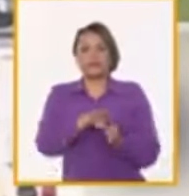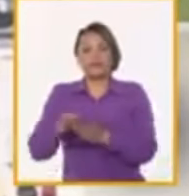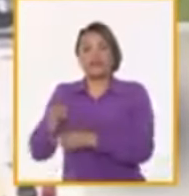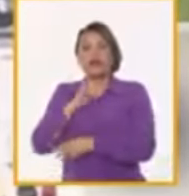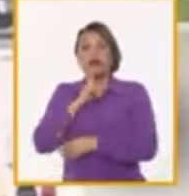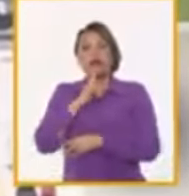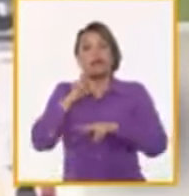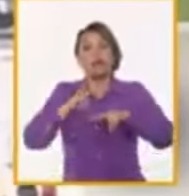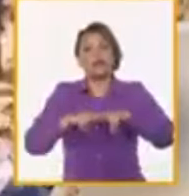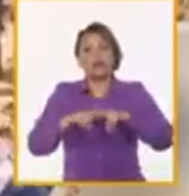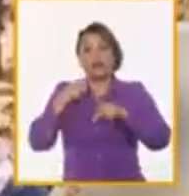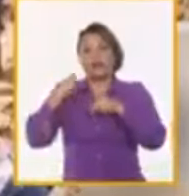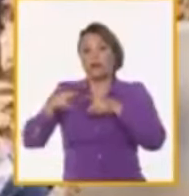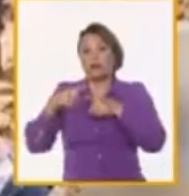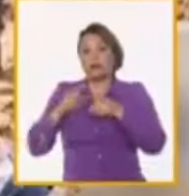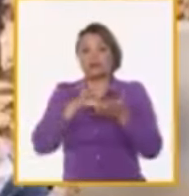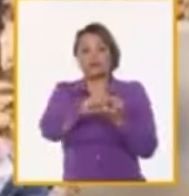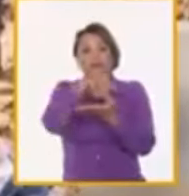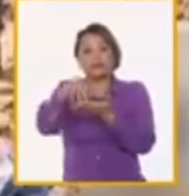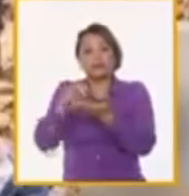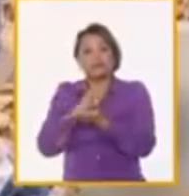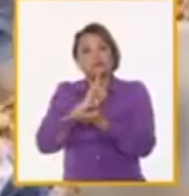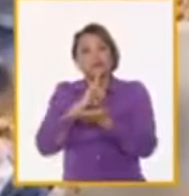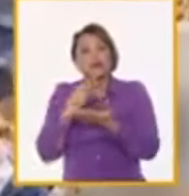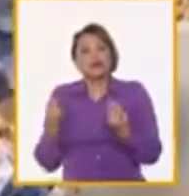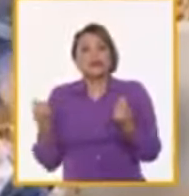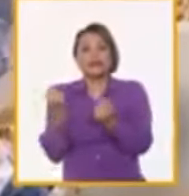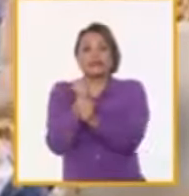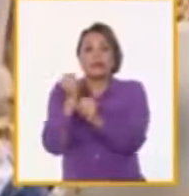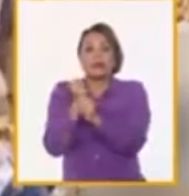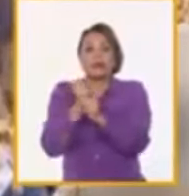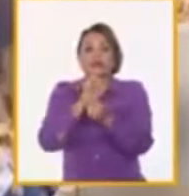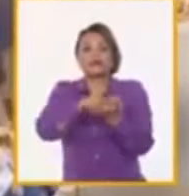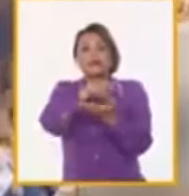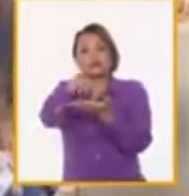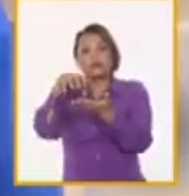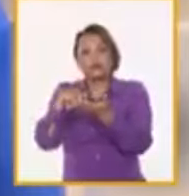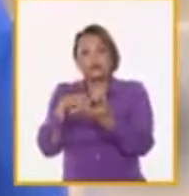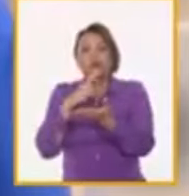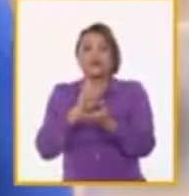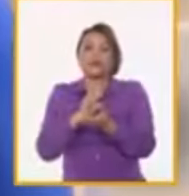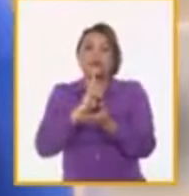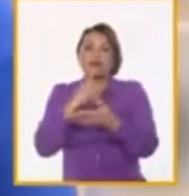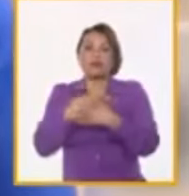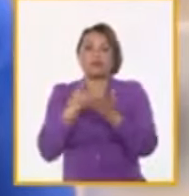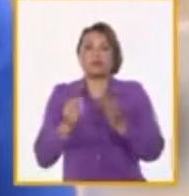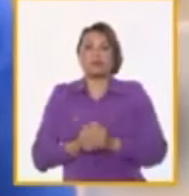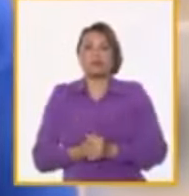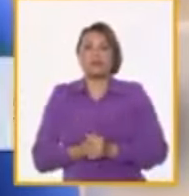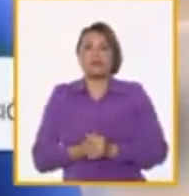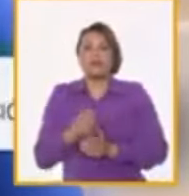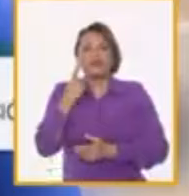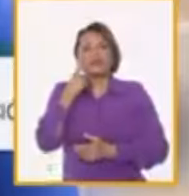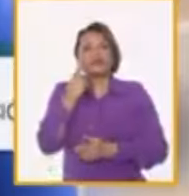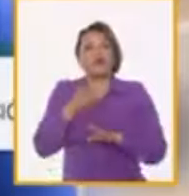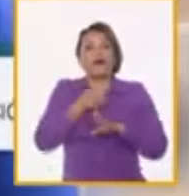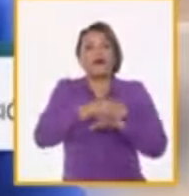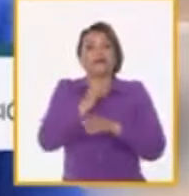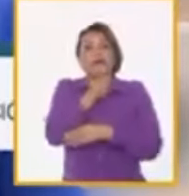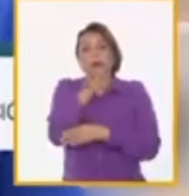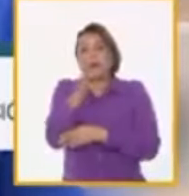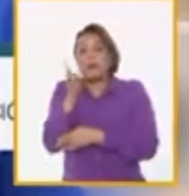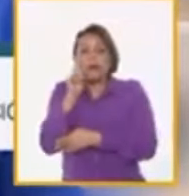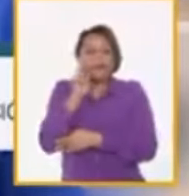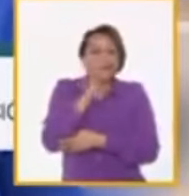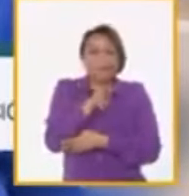del sistema hidráulico intervienen infraestructuras de acueductos. Hacemos un recorrido previo y